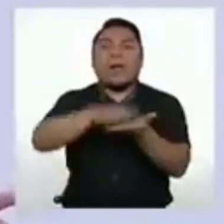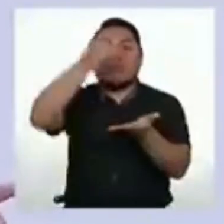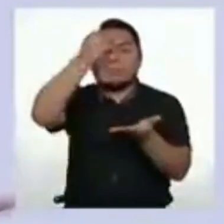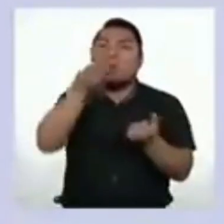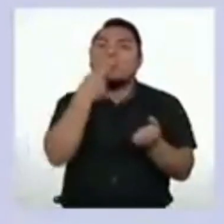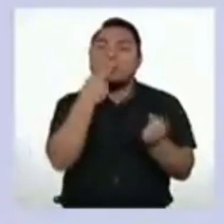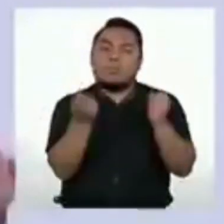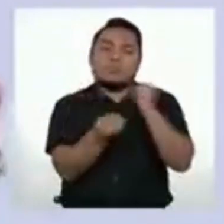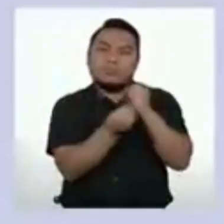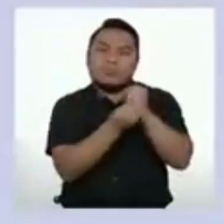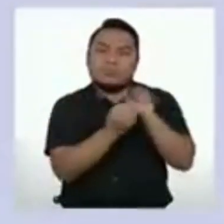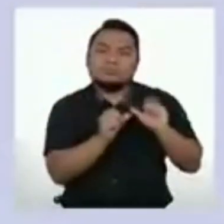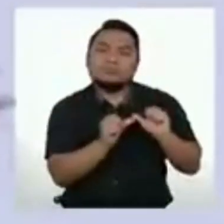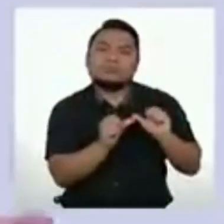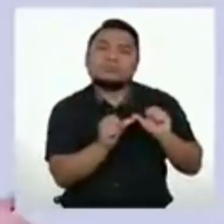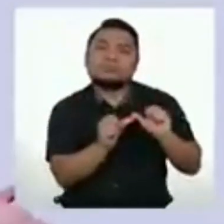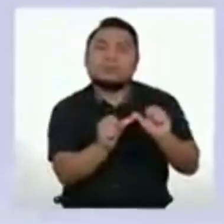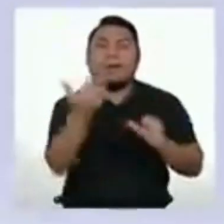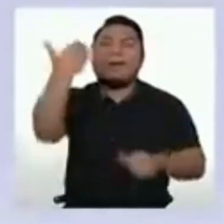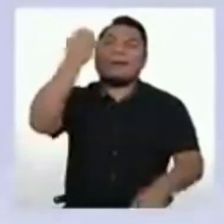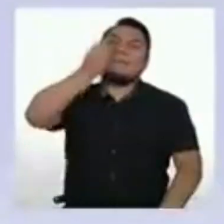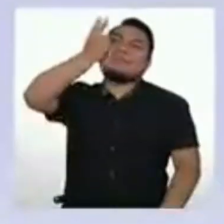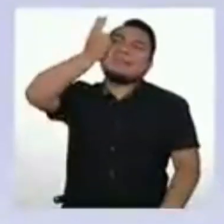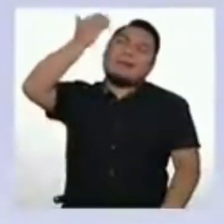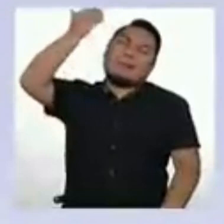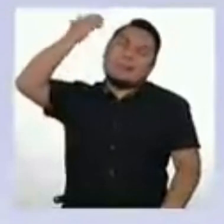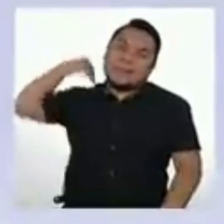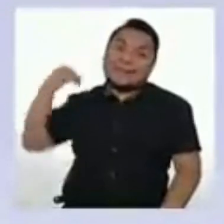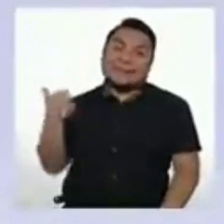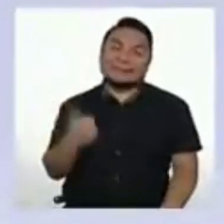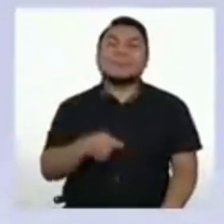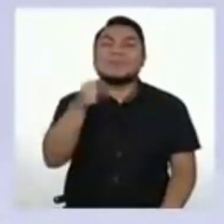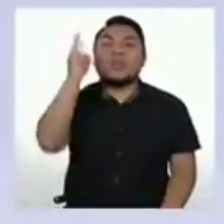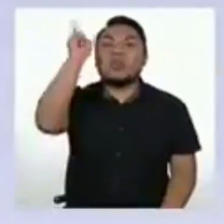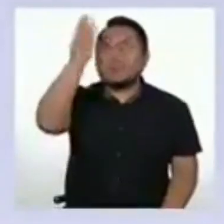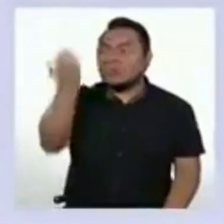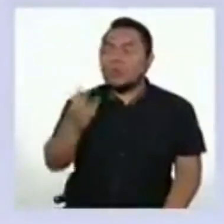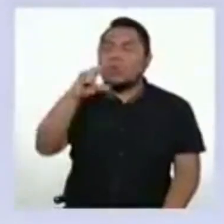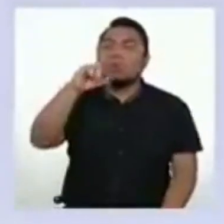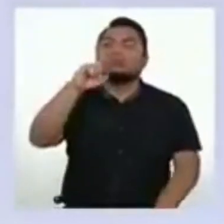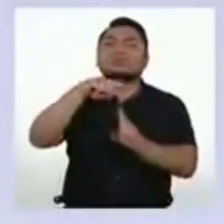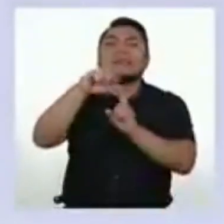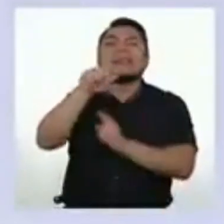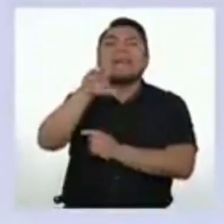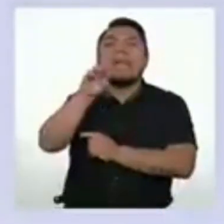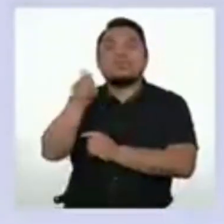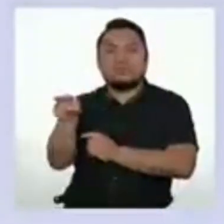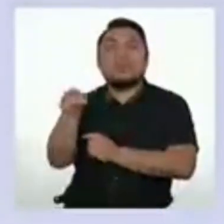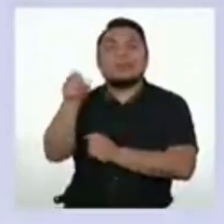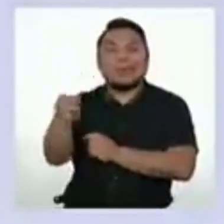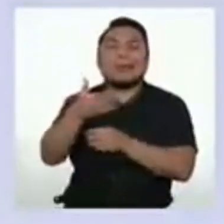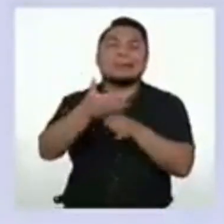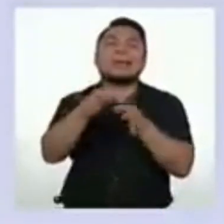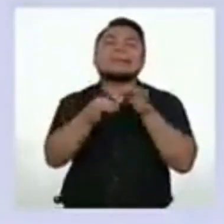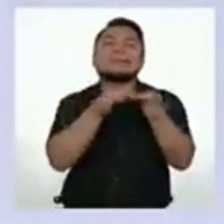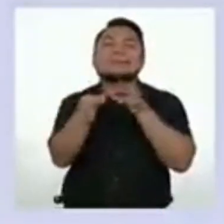de alimentos que fueron aplicados por la cultura andina. Y para esto vamos a invitar al profesor Gustavo. Él nos va a acompañar el día de hoy y nos va a